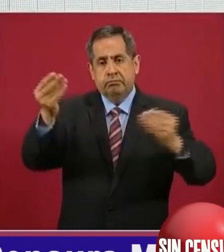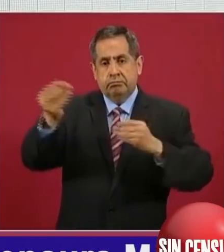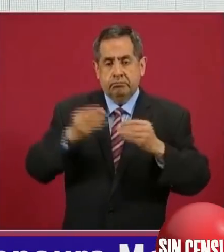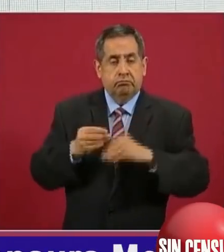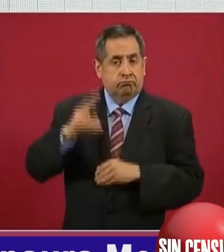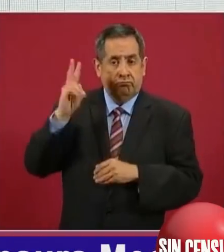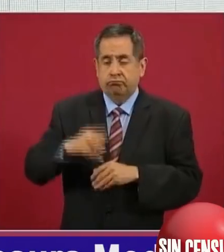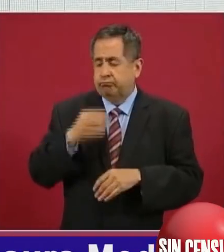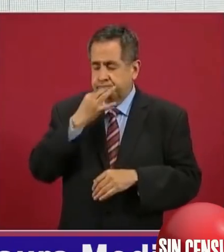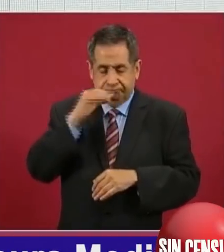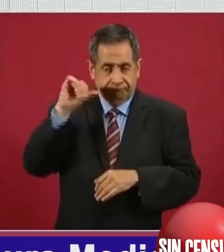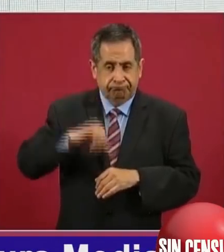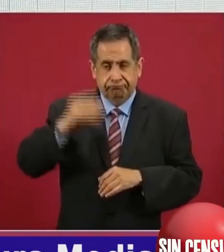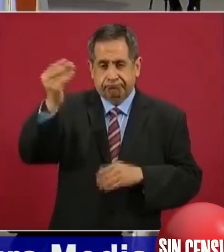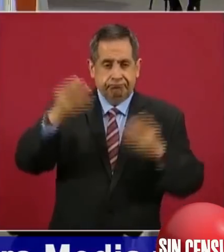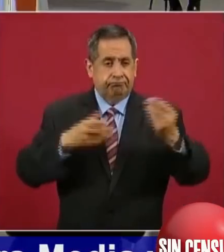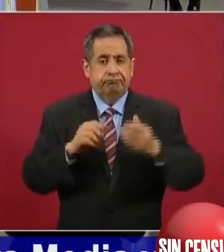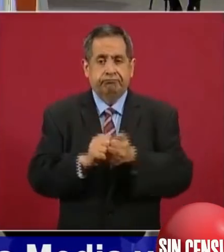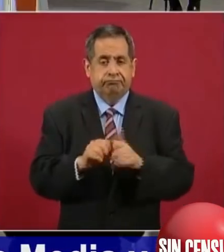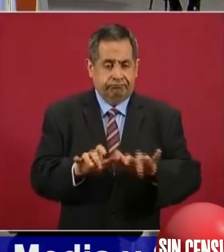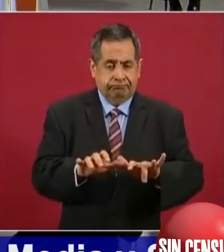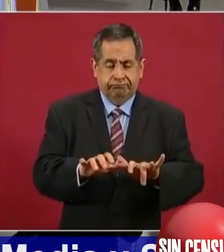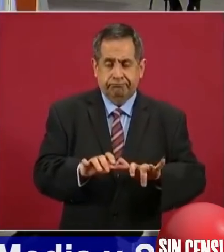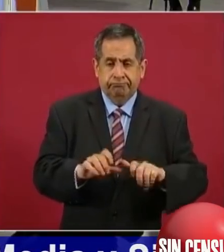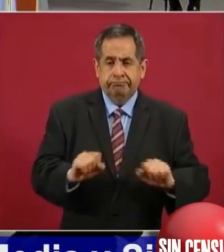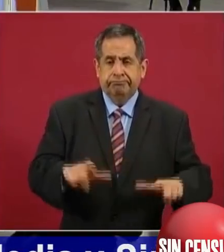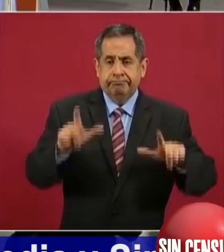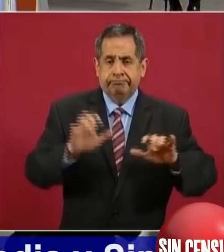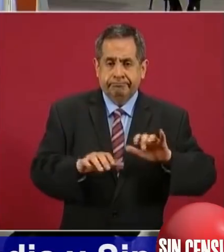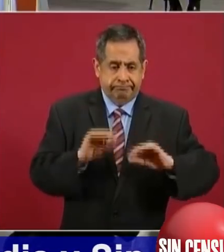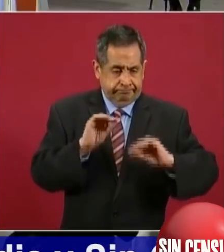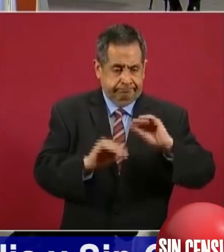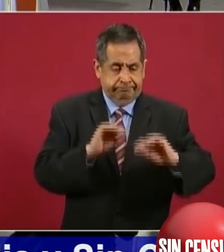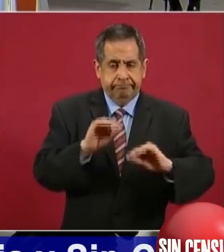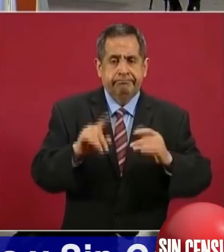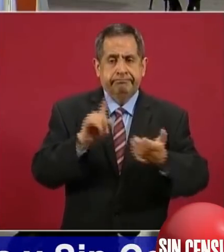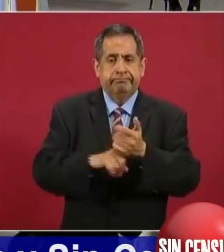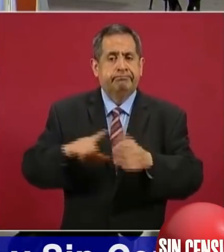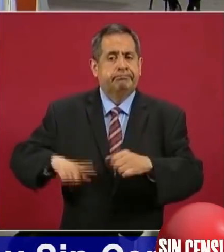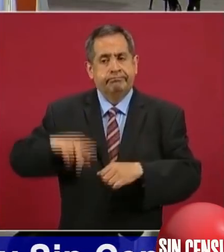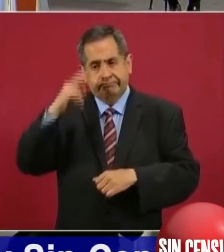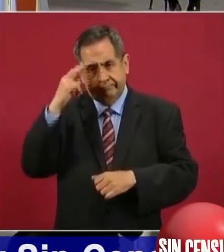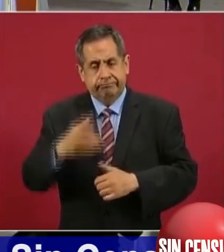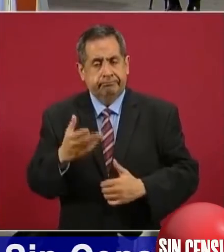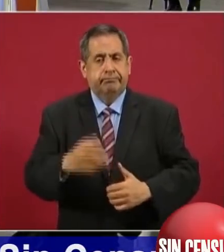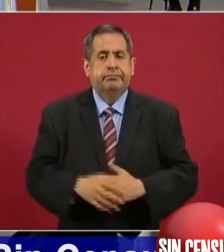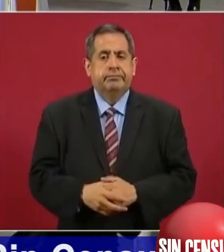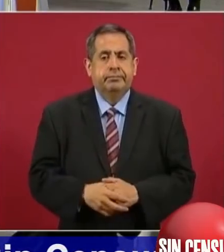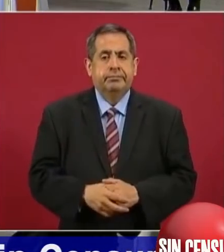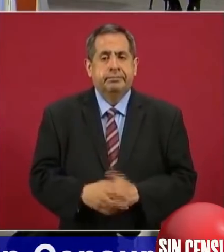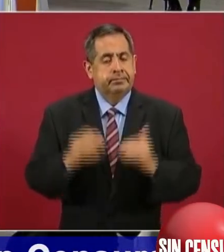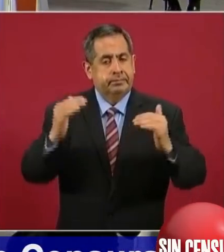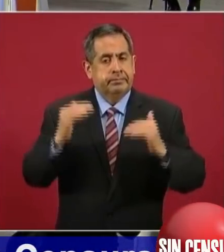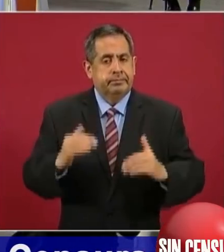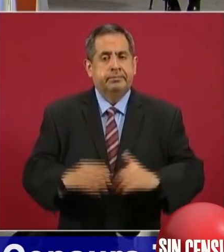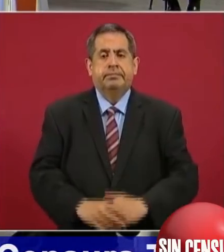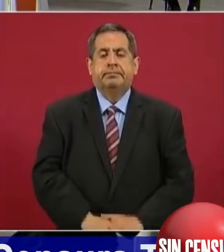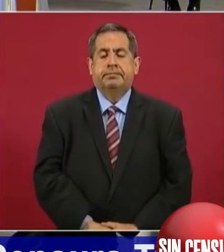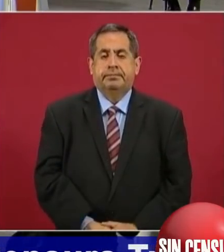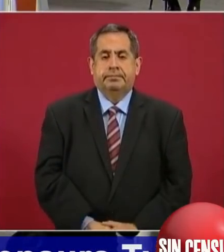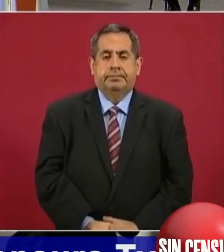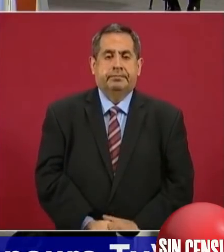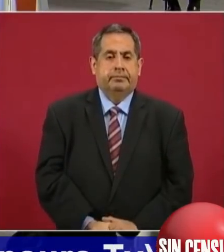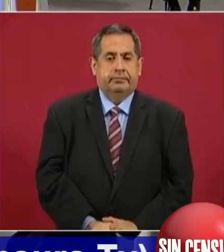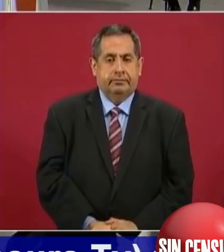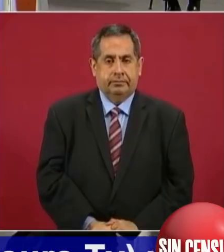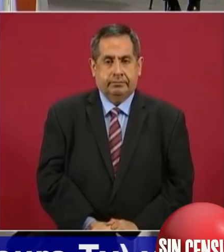tiempo real usando las plataformas electrónicas que para eso dispone el Gobierno de México. La siguiente. Vean